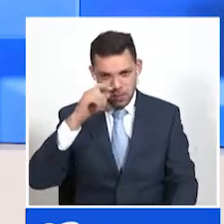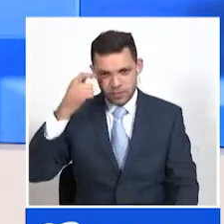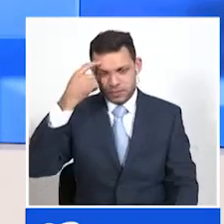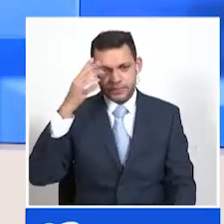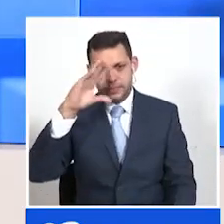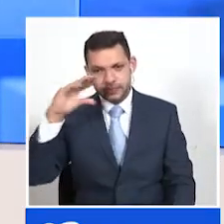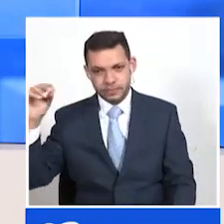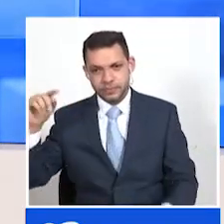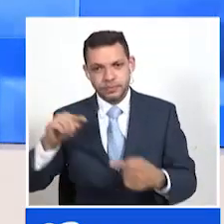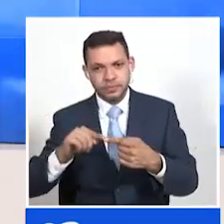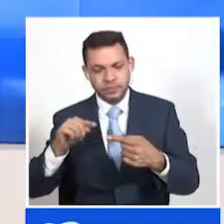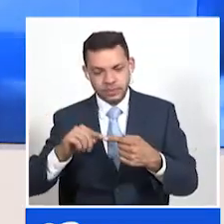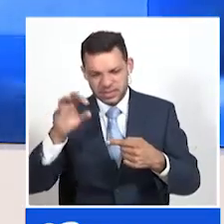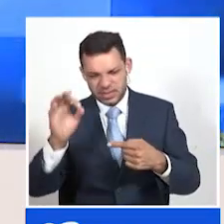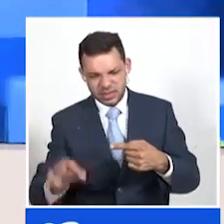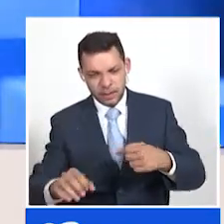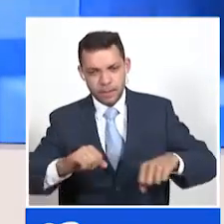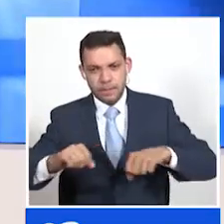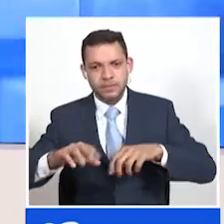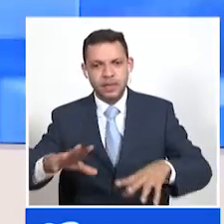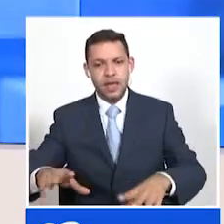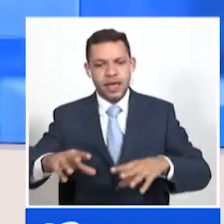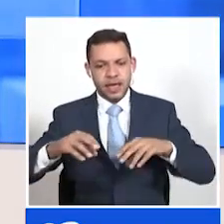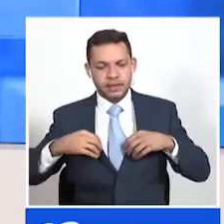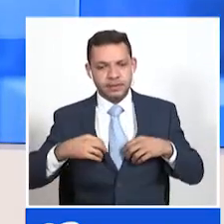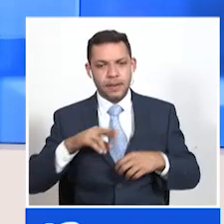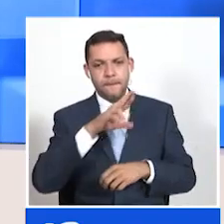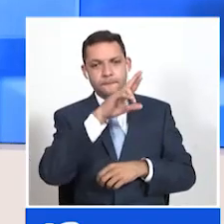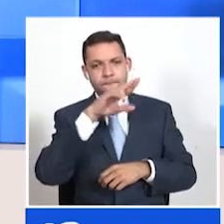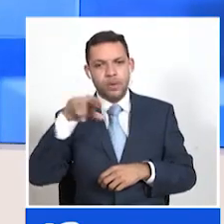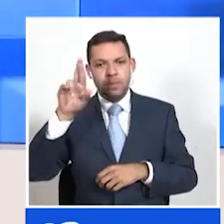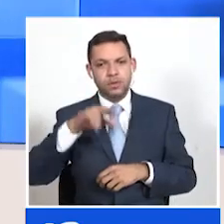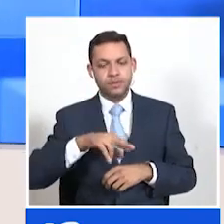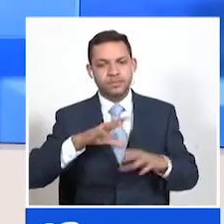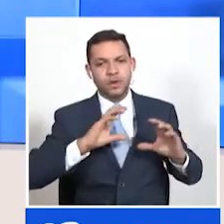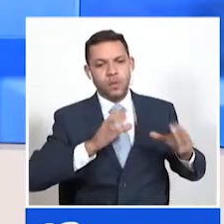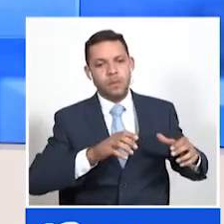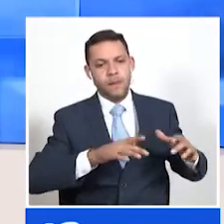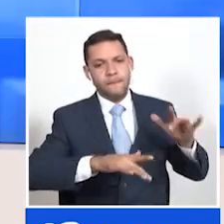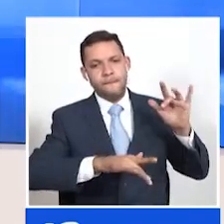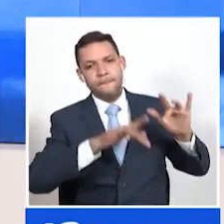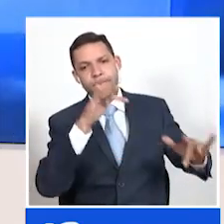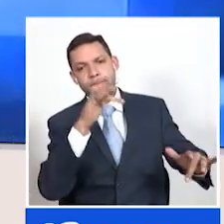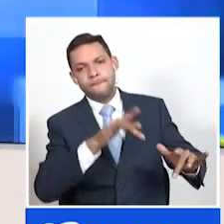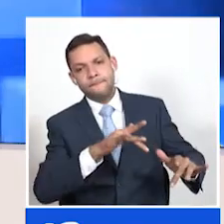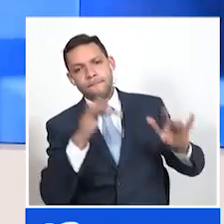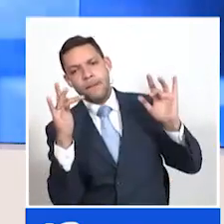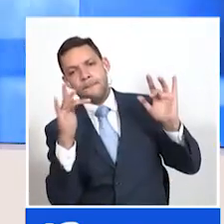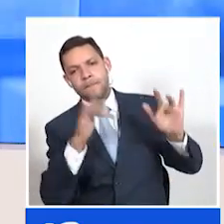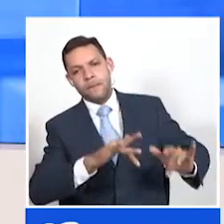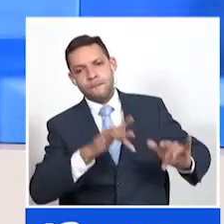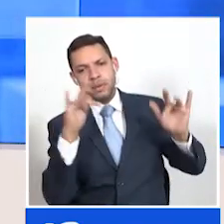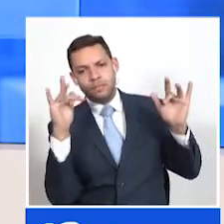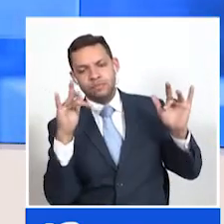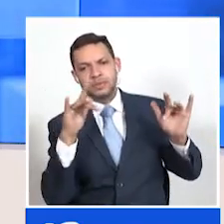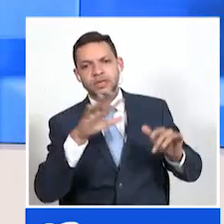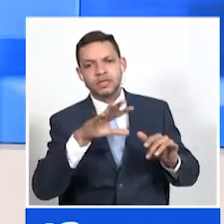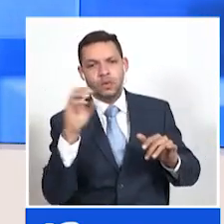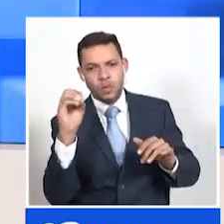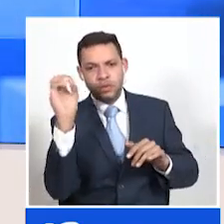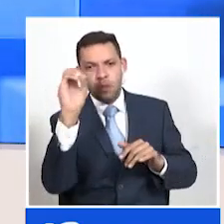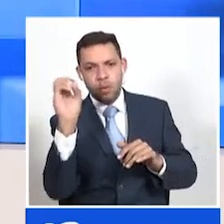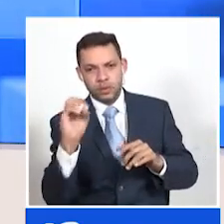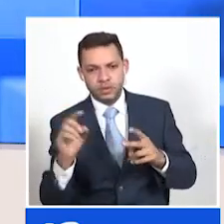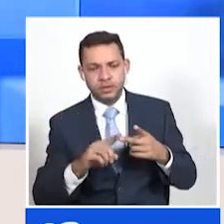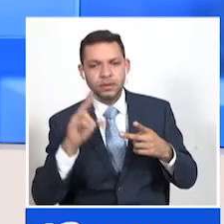gobierno departamental acogió la solicitud hecha para suspender temporalmente el modelo de alternancia en las instituciones educativas. El 50% de los